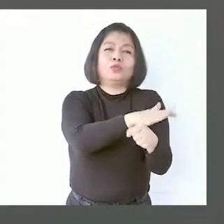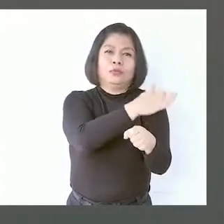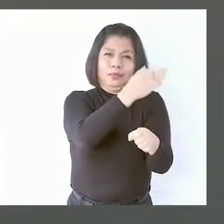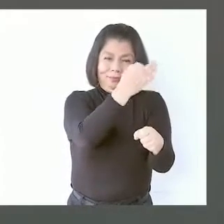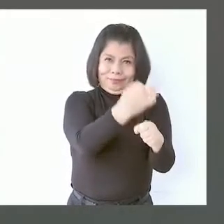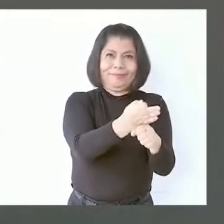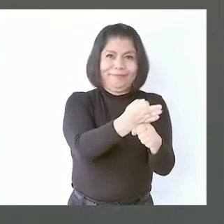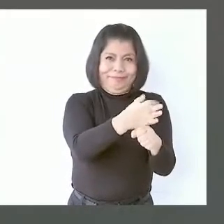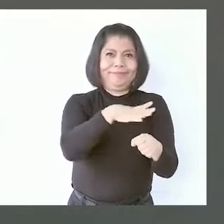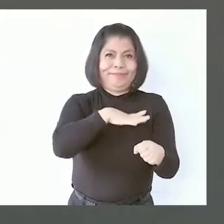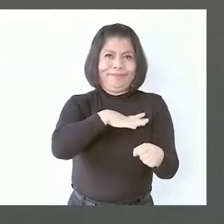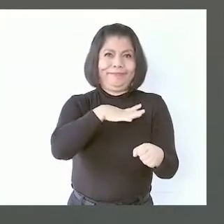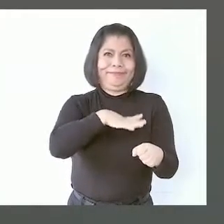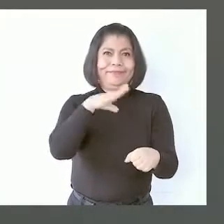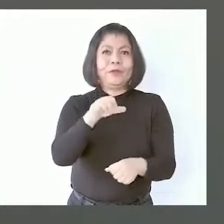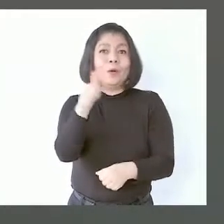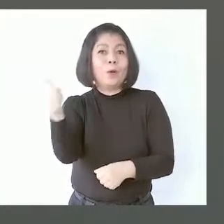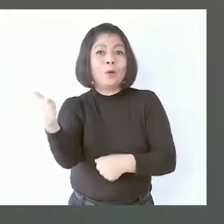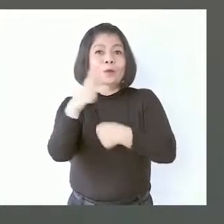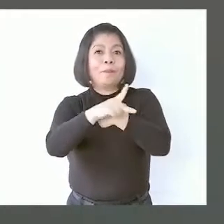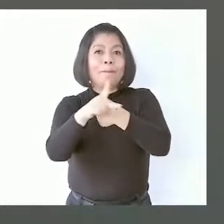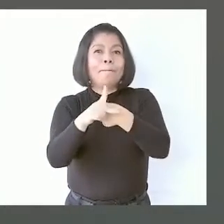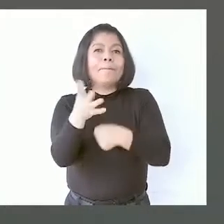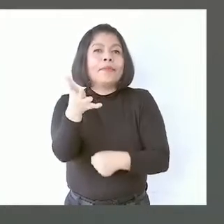que están